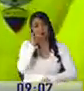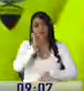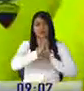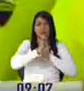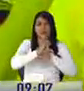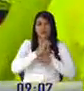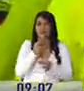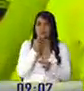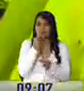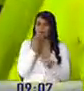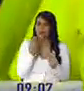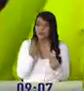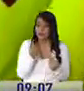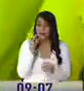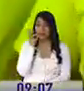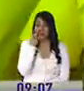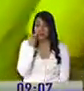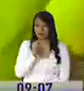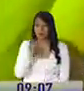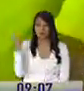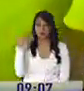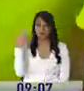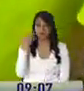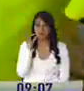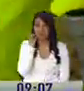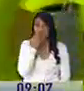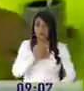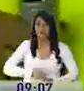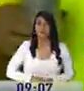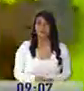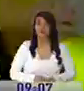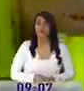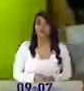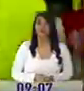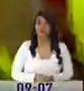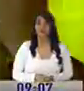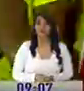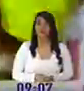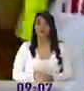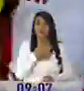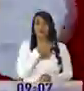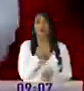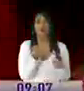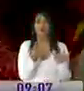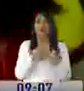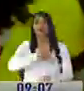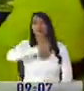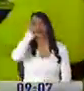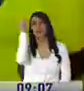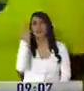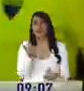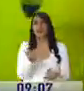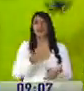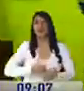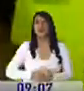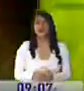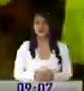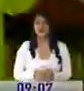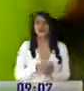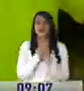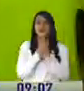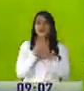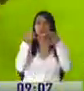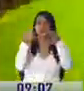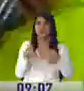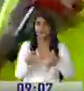refrescante Sí muy rico Sí bueno perf me encanta este cambio a ver cuánto es el partido cuánto sale hoy el partido el resultado oficial